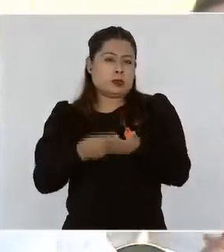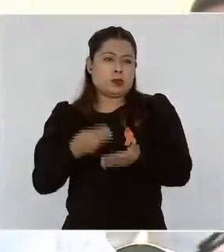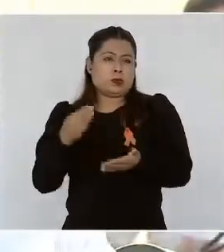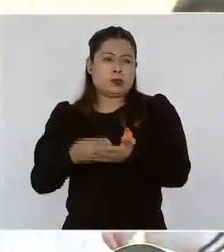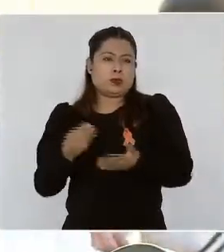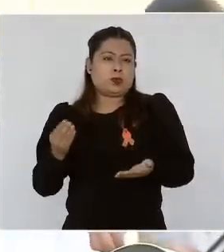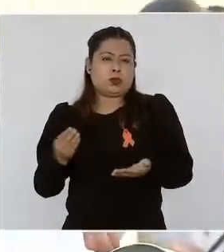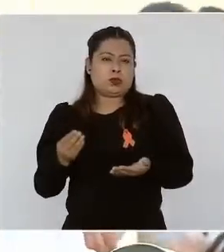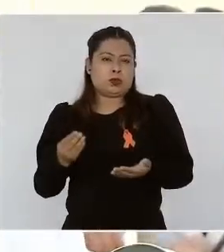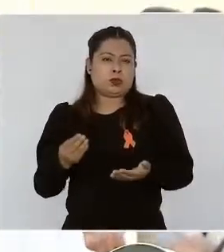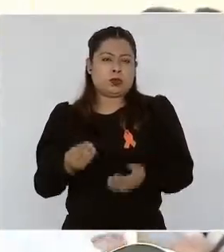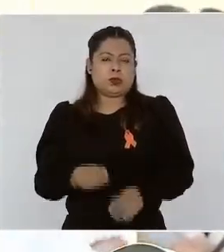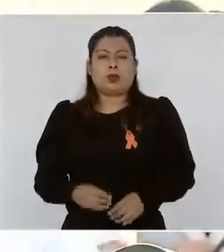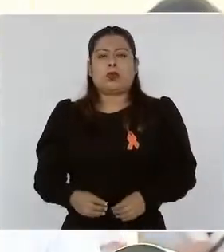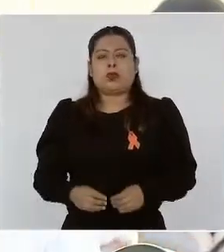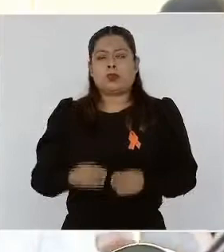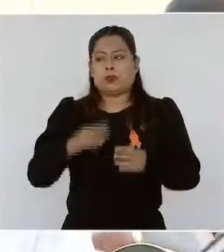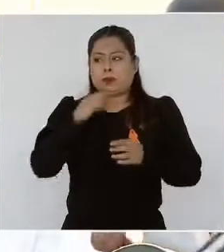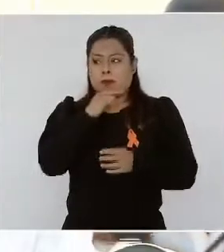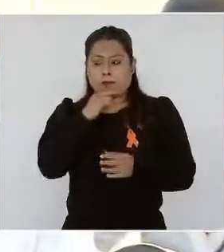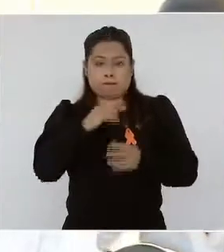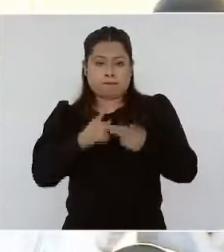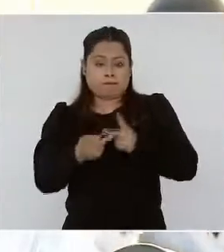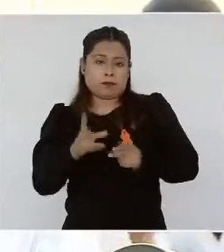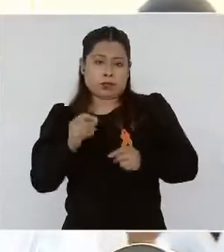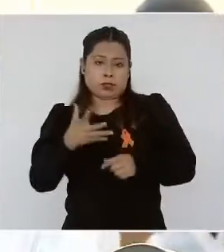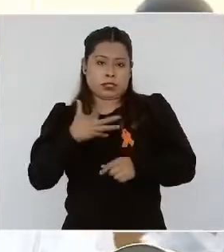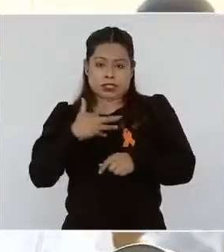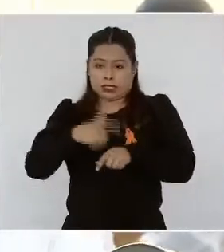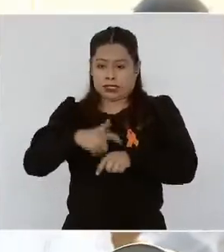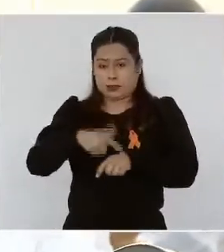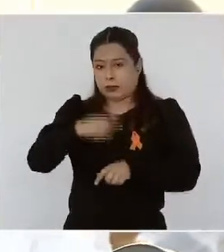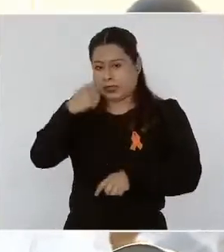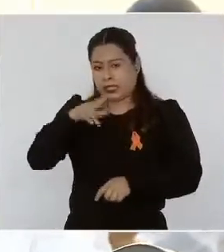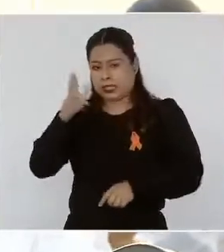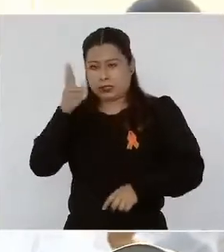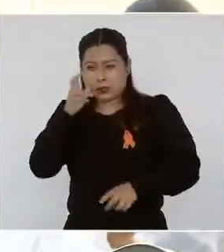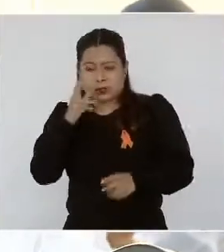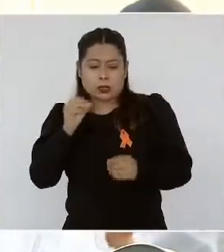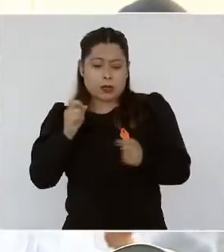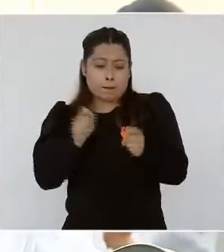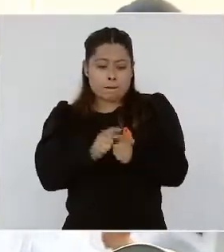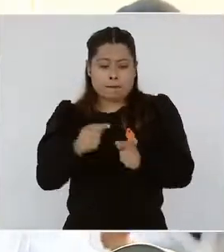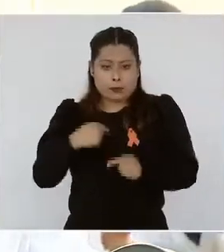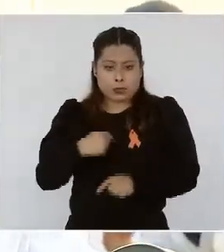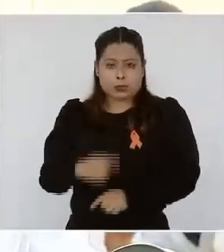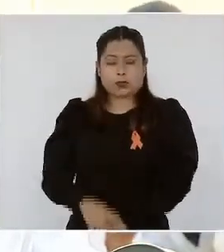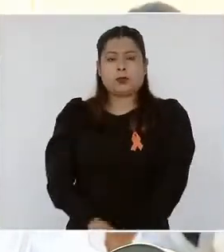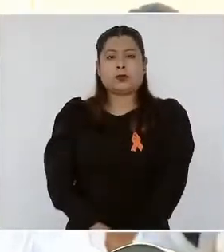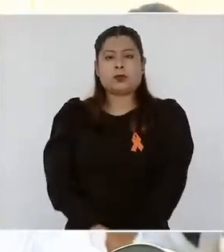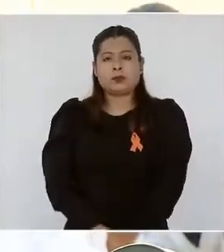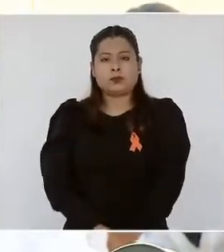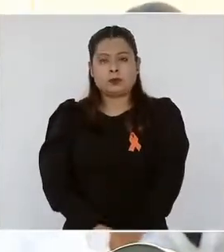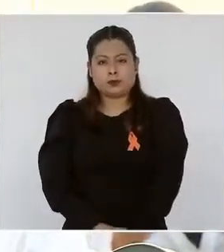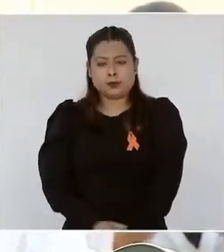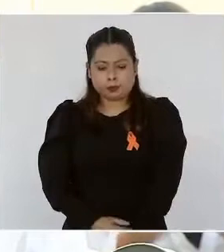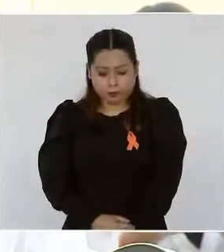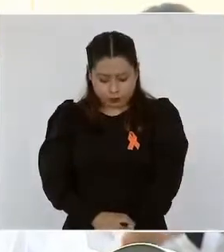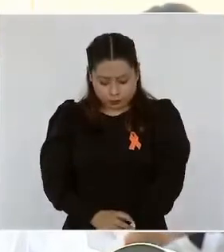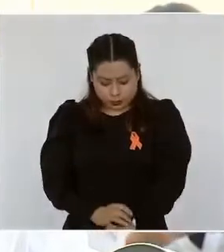muy que se dan con mucha velocidad, y no teníamos tiempo ni para oírnos a nosotros mismos. Y